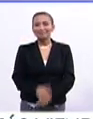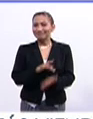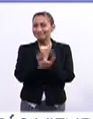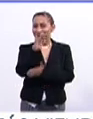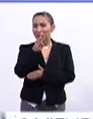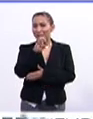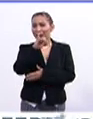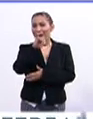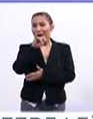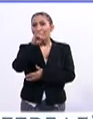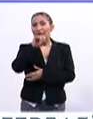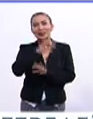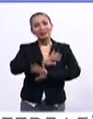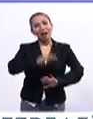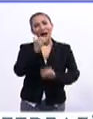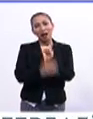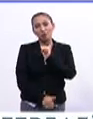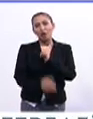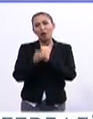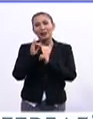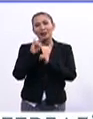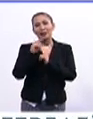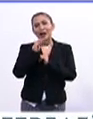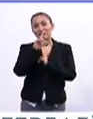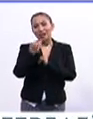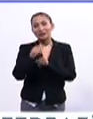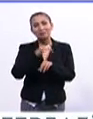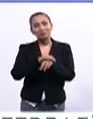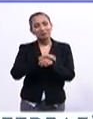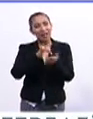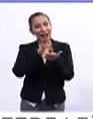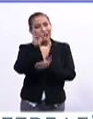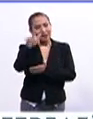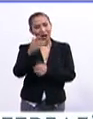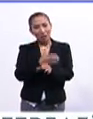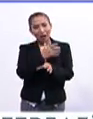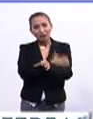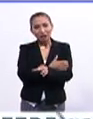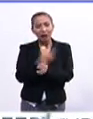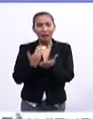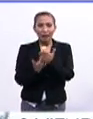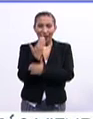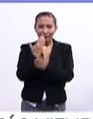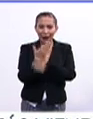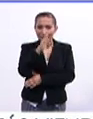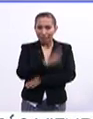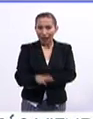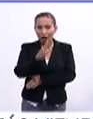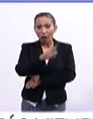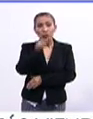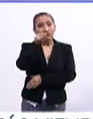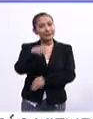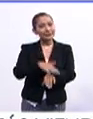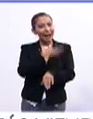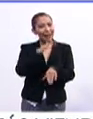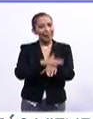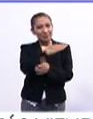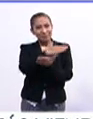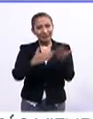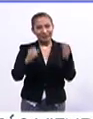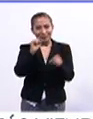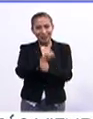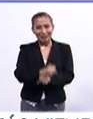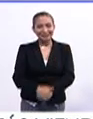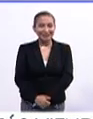Gracias, Benjamín. Y llegamos al final de este programa. Ana Cristina, amigos, gracias por acompañarnos en esta mañana de miércoles. Que pasen una excelente mitad